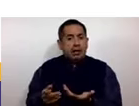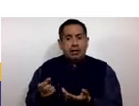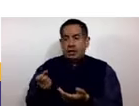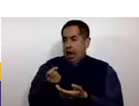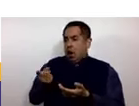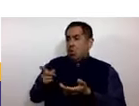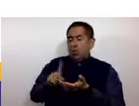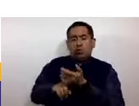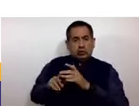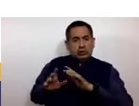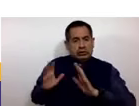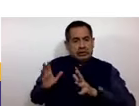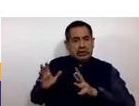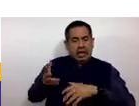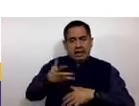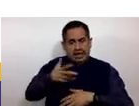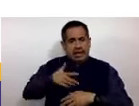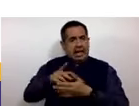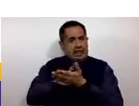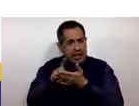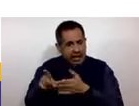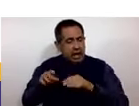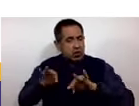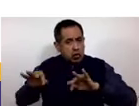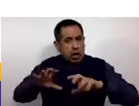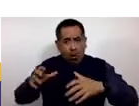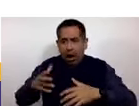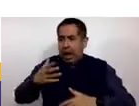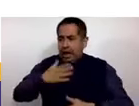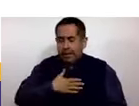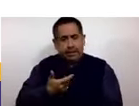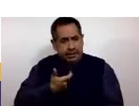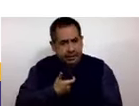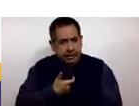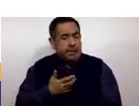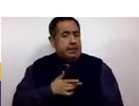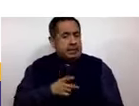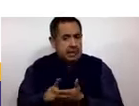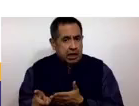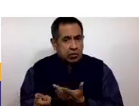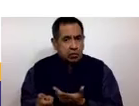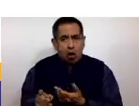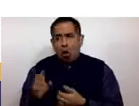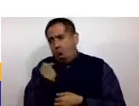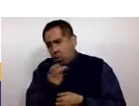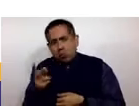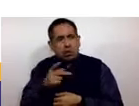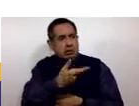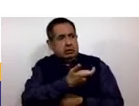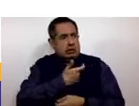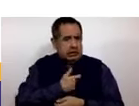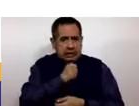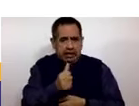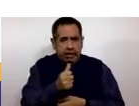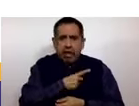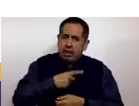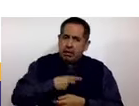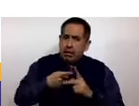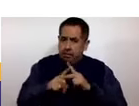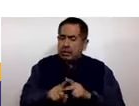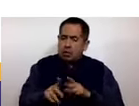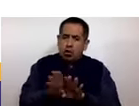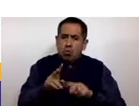están luchando por derechos laborales específicos, como las que no son remuneradas y necesitamos empezar a ver